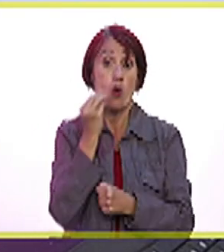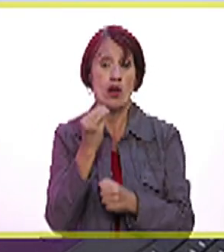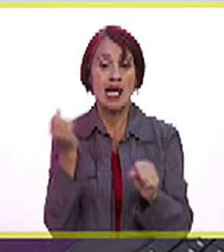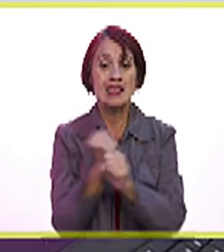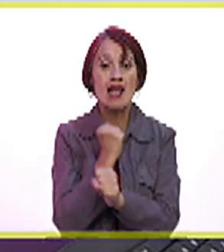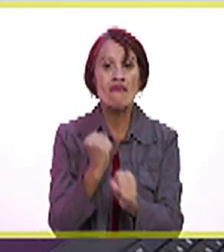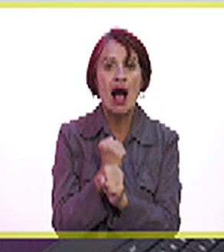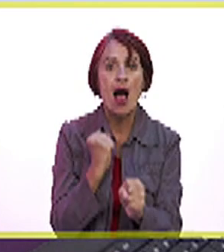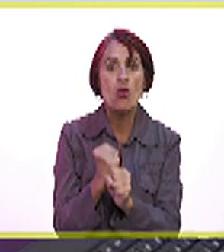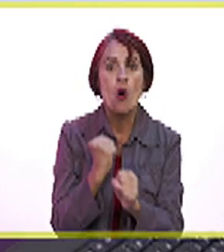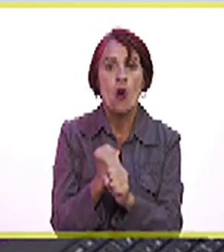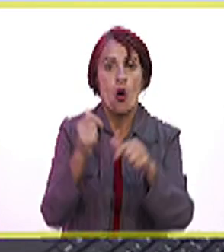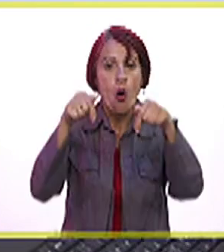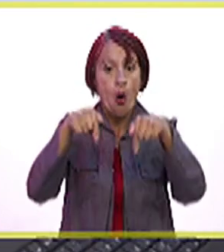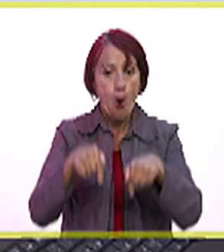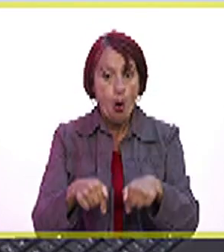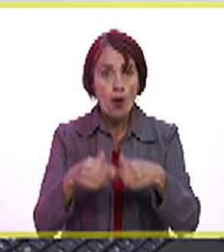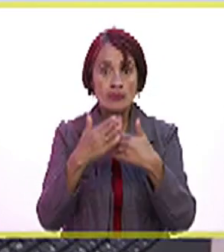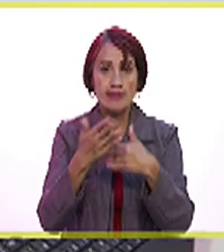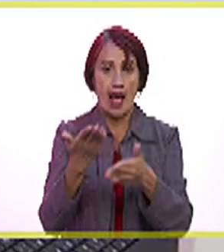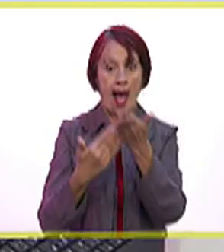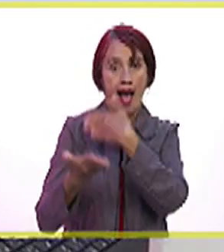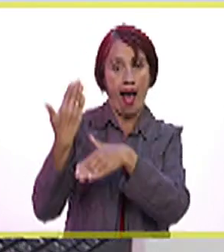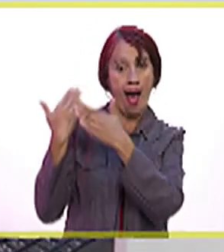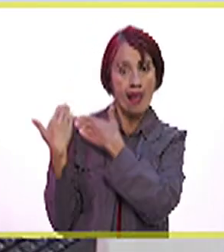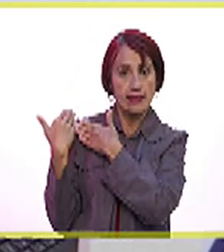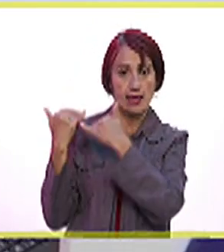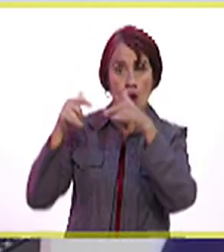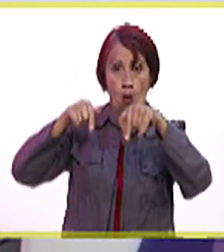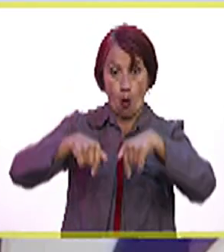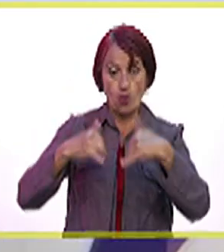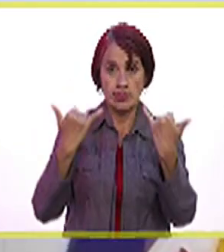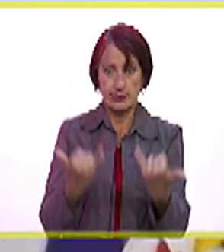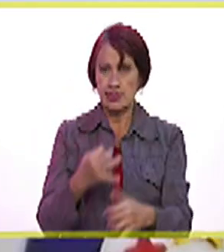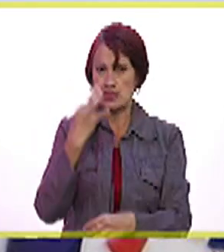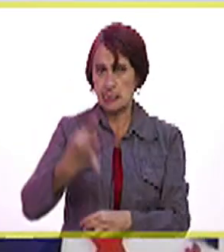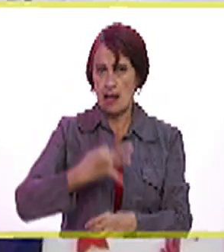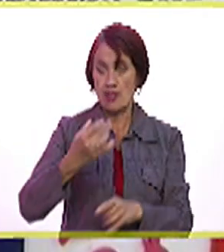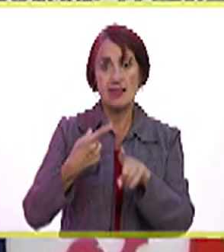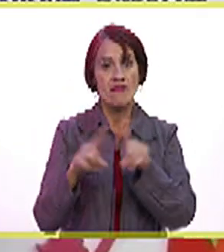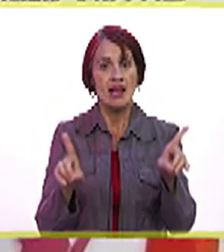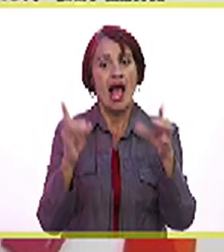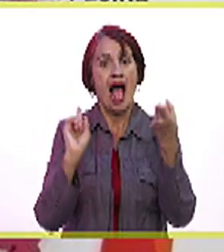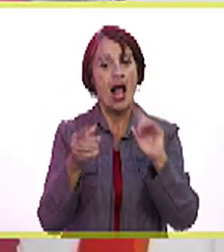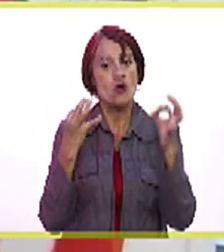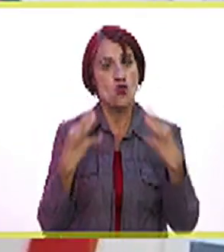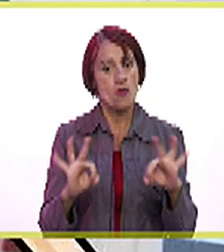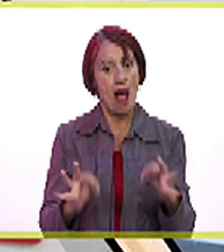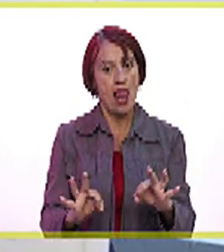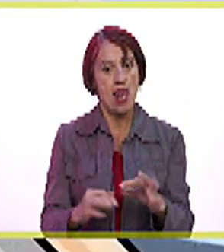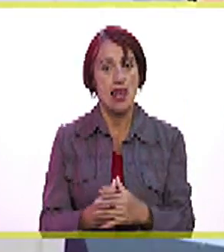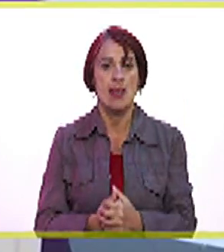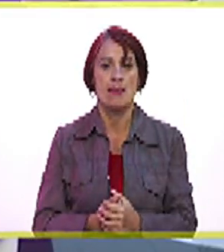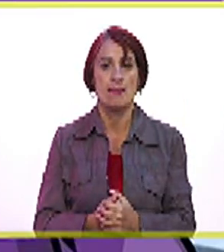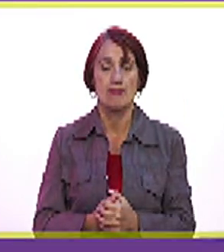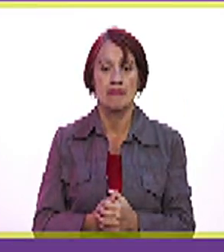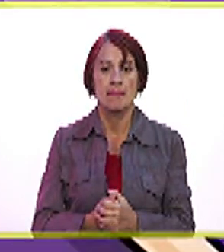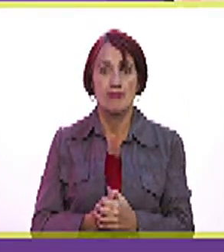trabajadores hoy, en el pasado, hoy y siempre ser diferente es algo común.